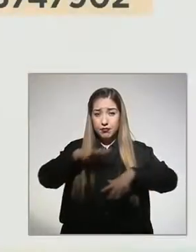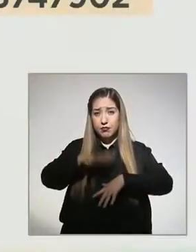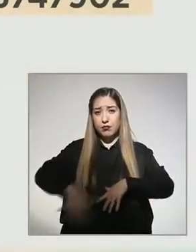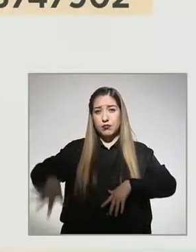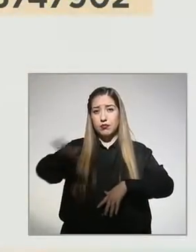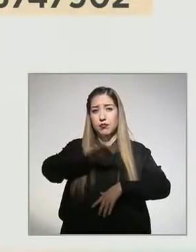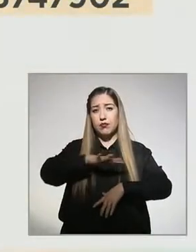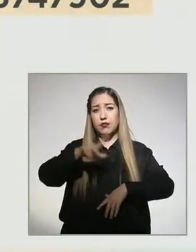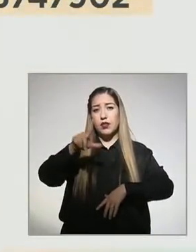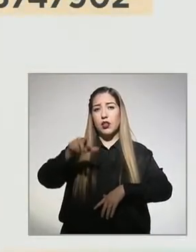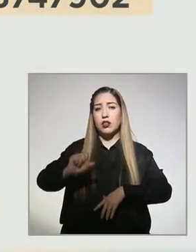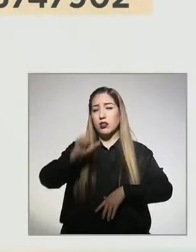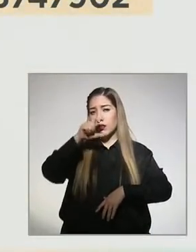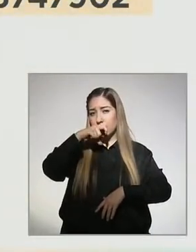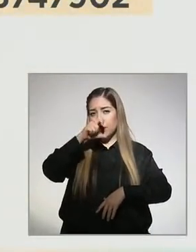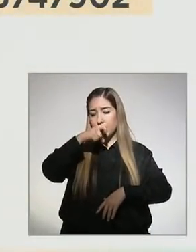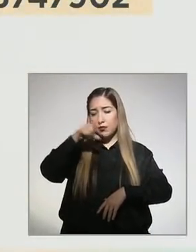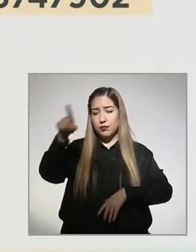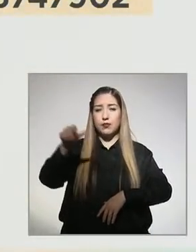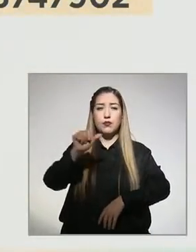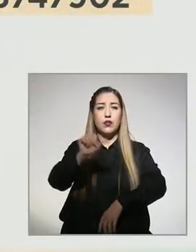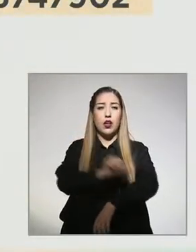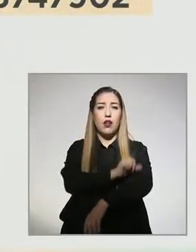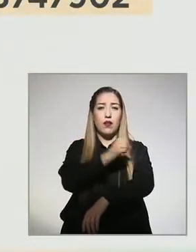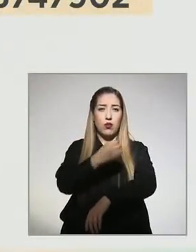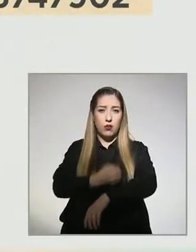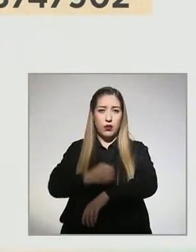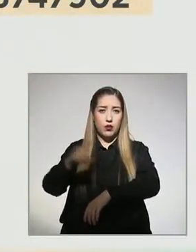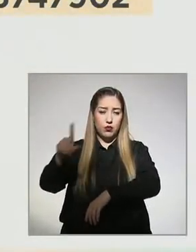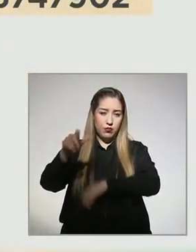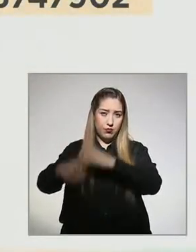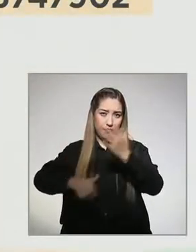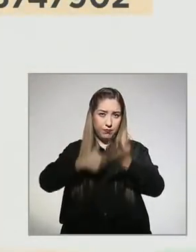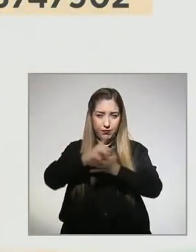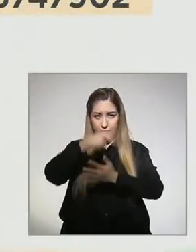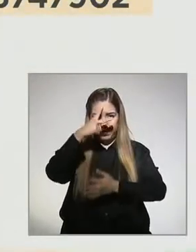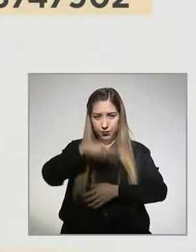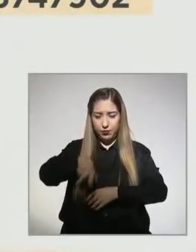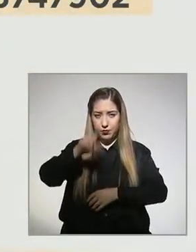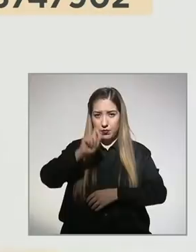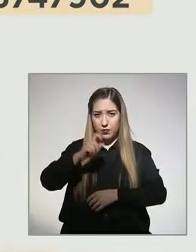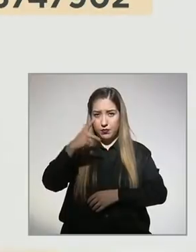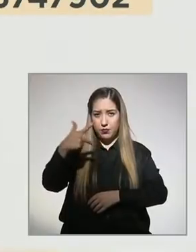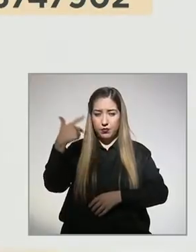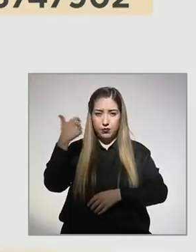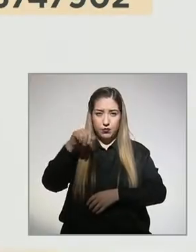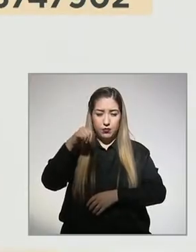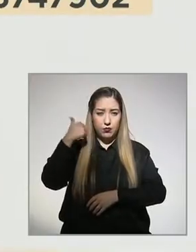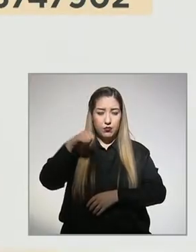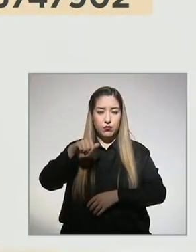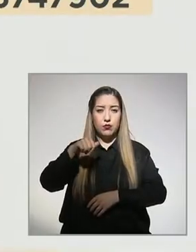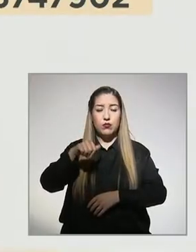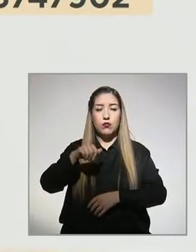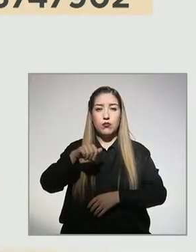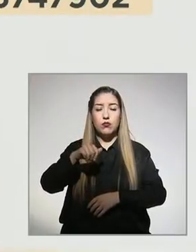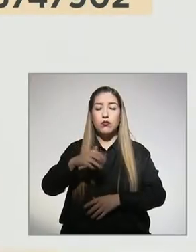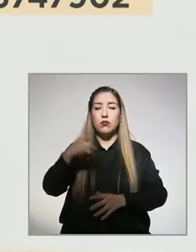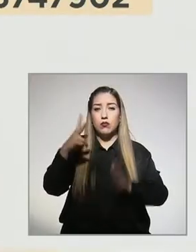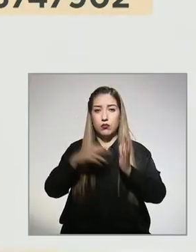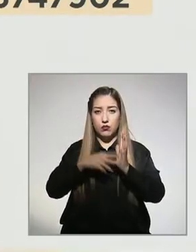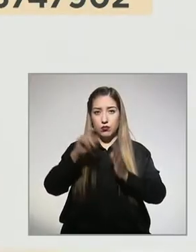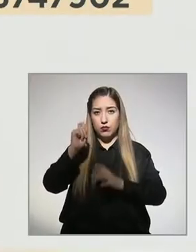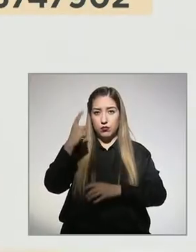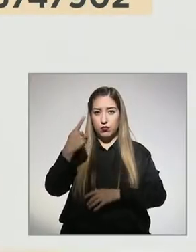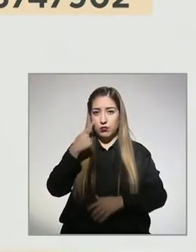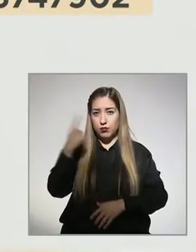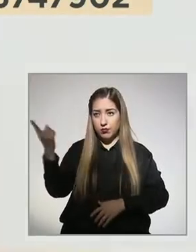Las Águilas, Alcaldía Álvaro Obregón, Ciudad de México, el 28 de agosto de 2021. Está en pantalla el